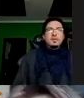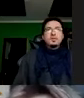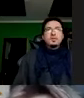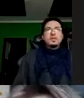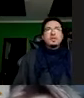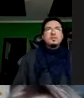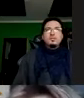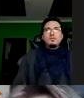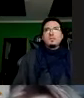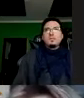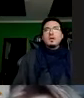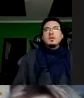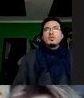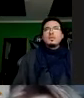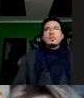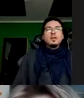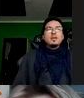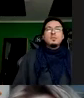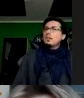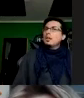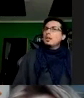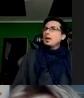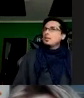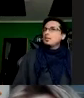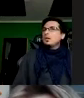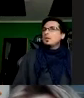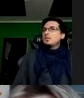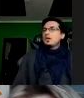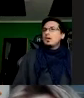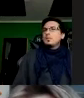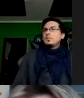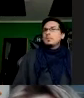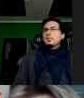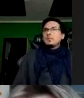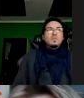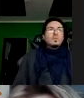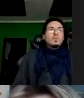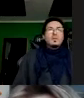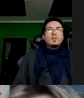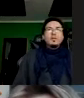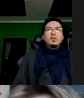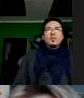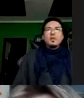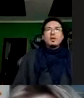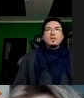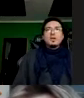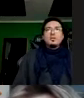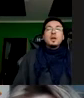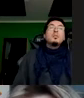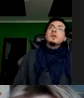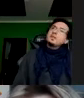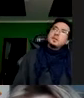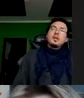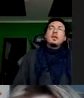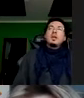Sí, profesor. Súper. Ustedes también van a tener que dibujar estos, chiquillos. De hecho, esta es una de las cositas que